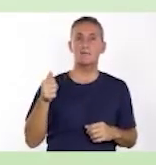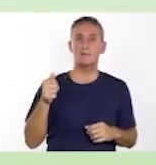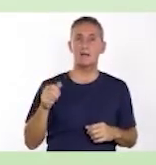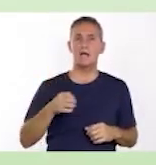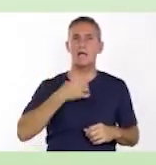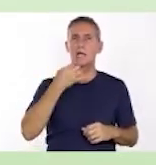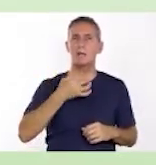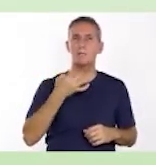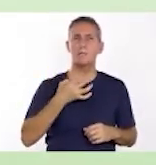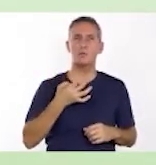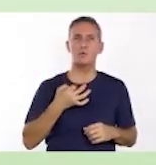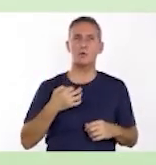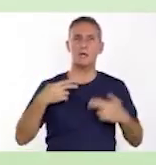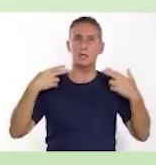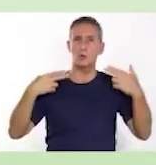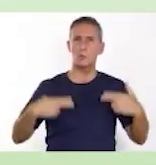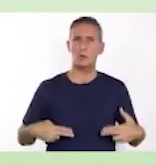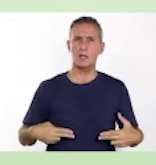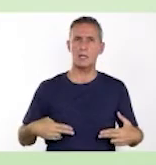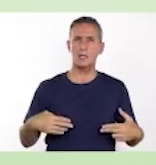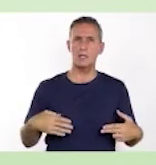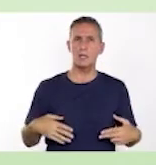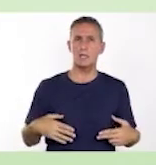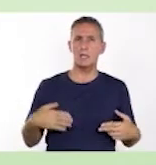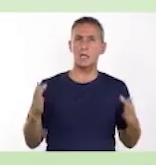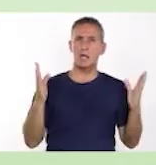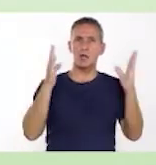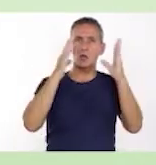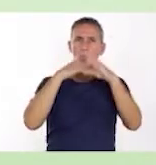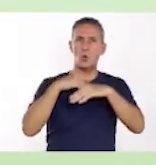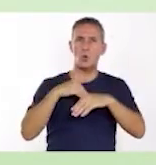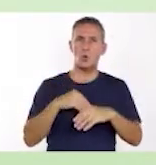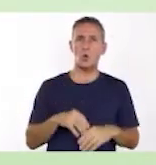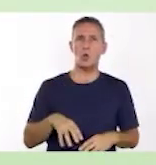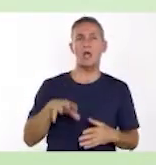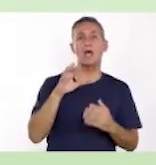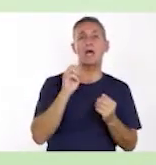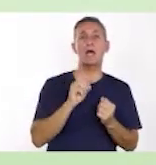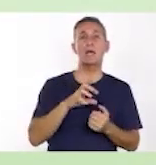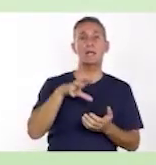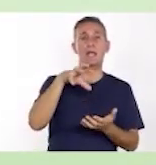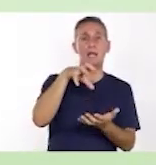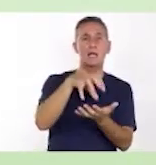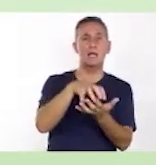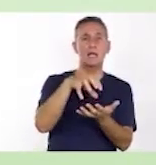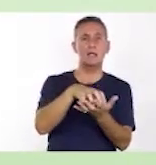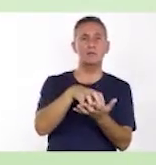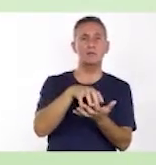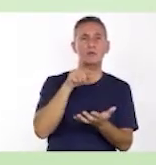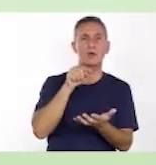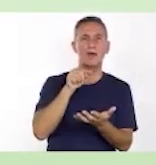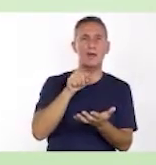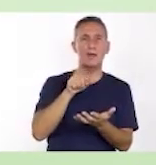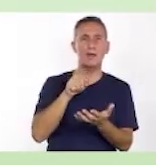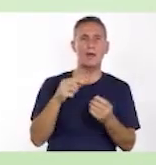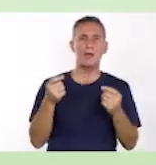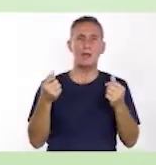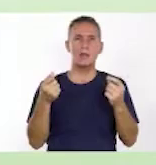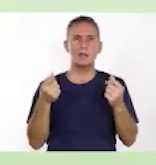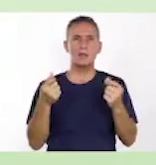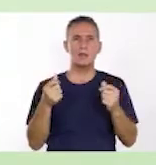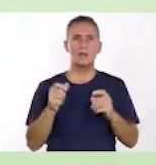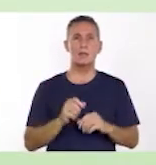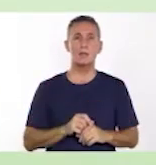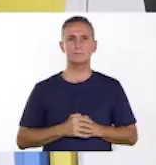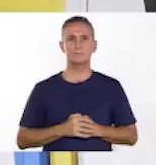deshumanización del hombre en la sociedad burguesa, la cual irá perdiendo esos